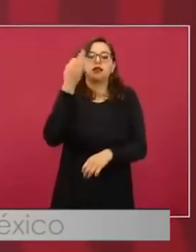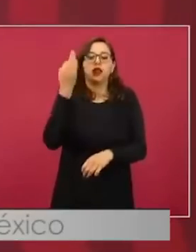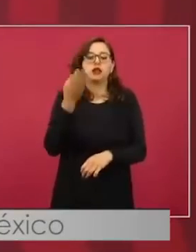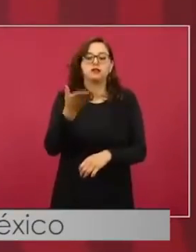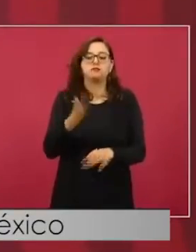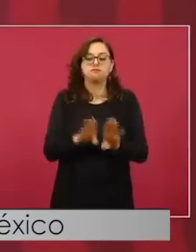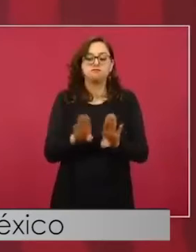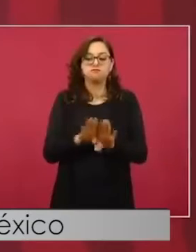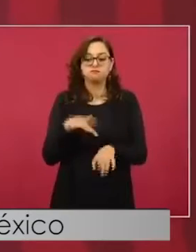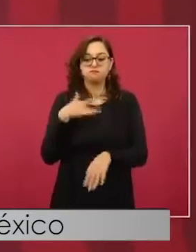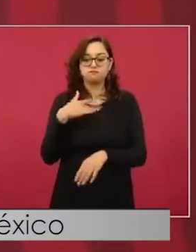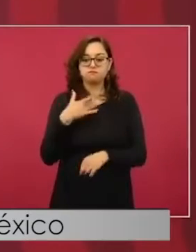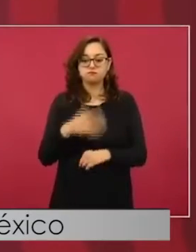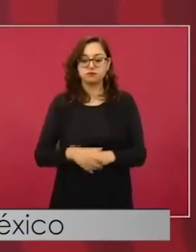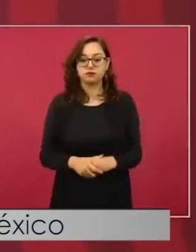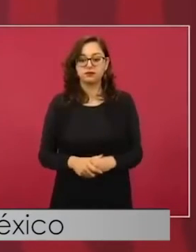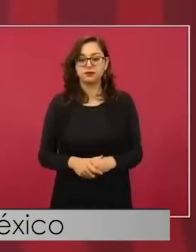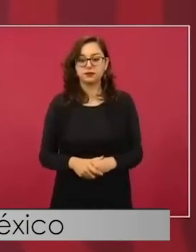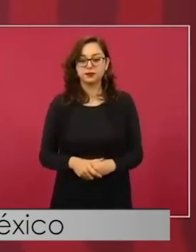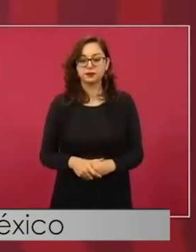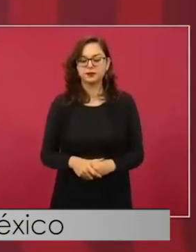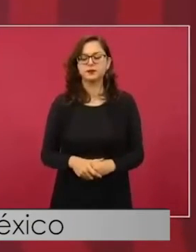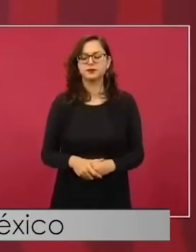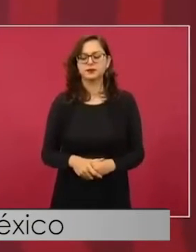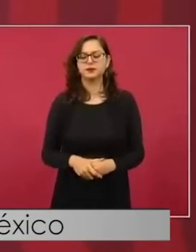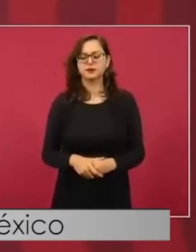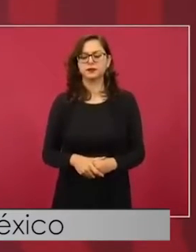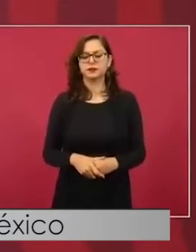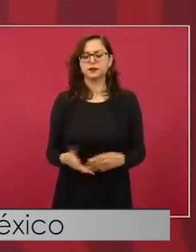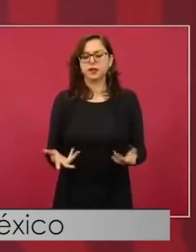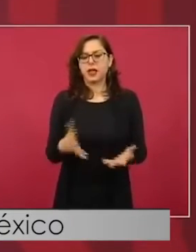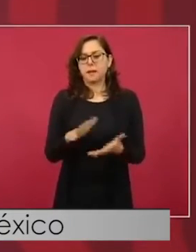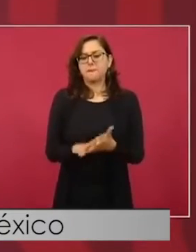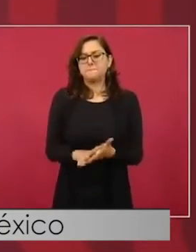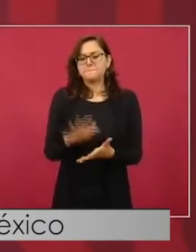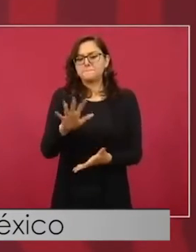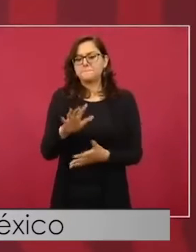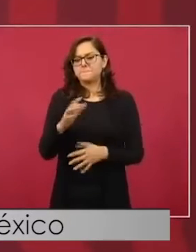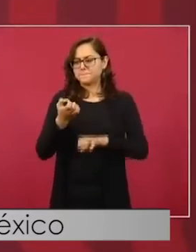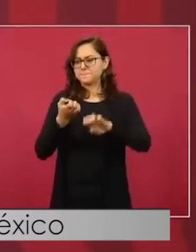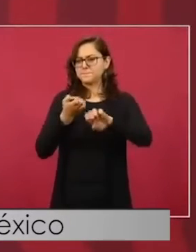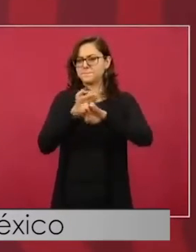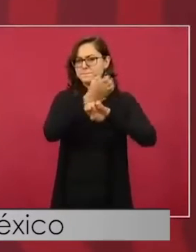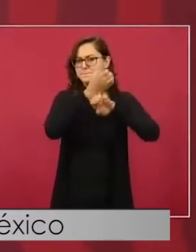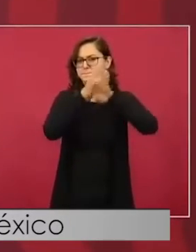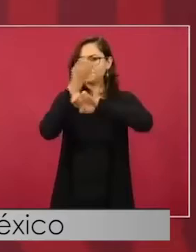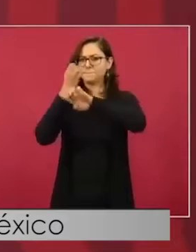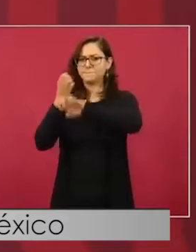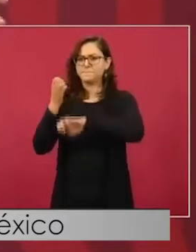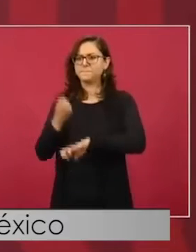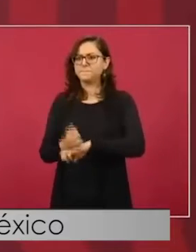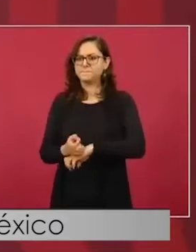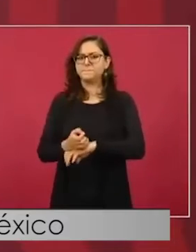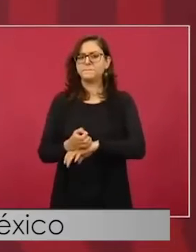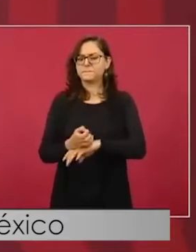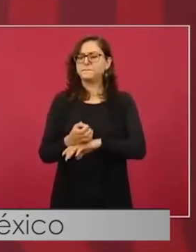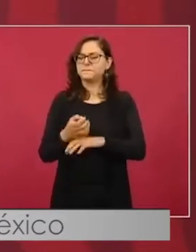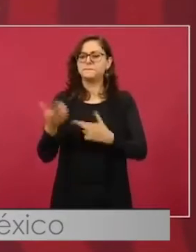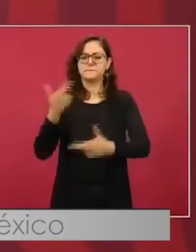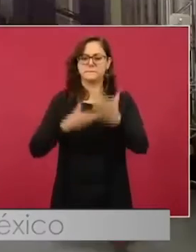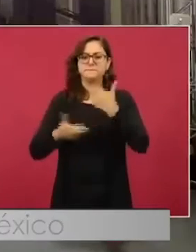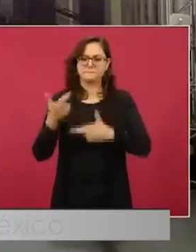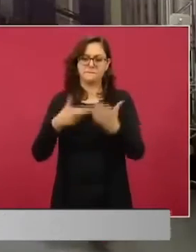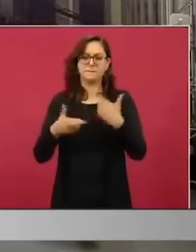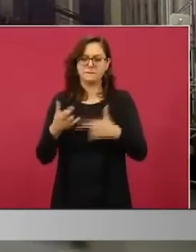en la mayoría de los estados se regresó a clases. Algunos estados